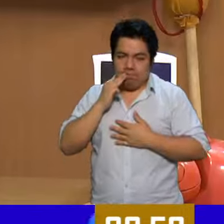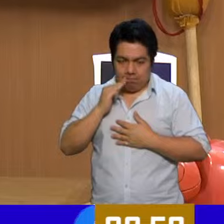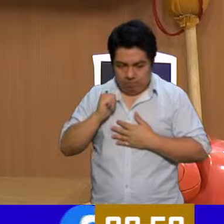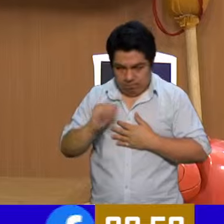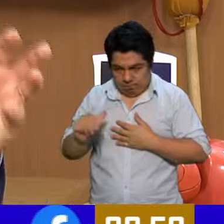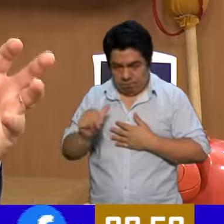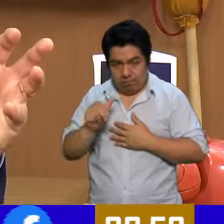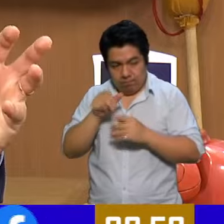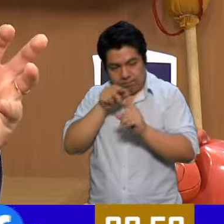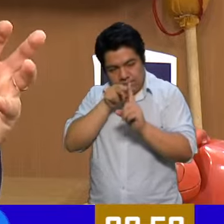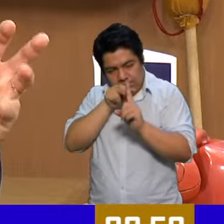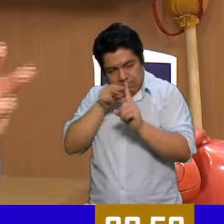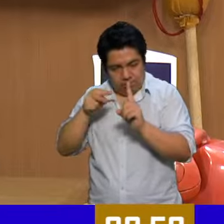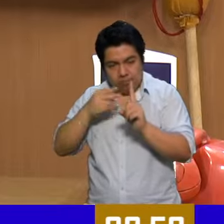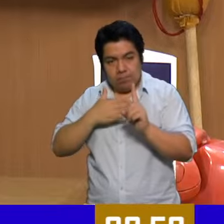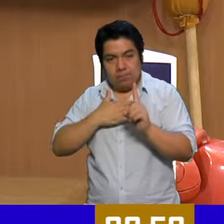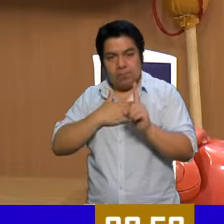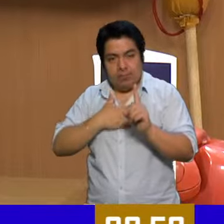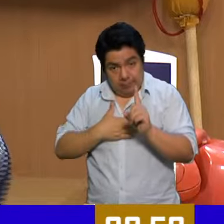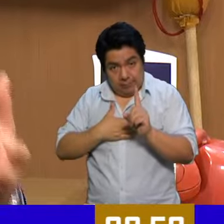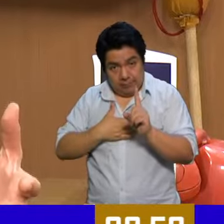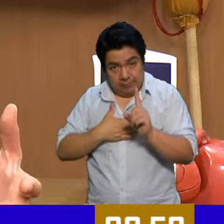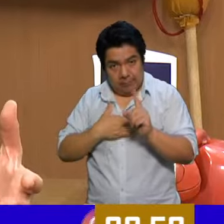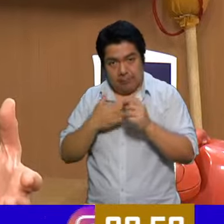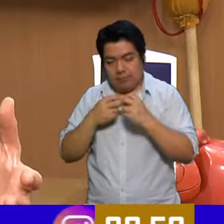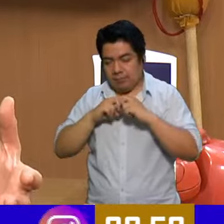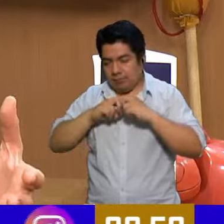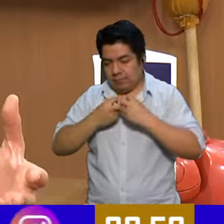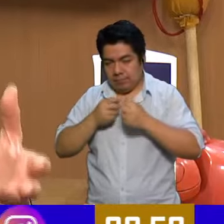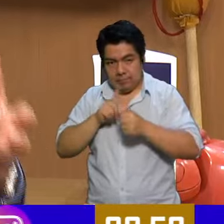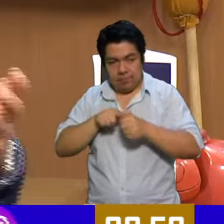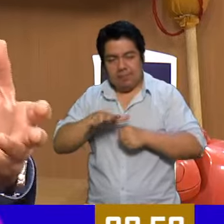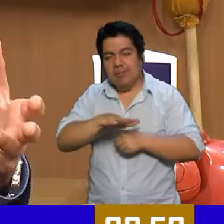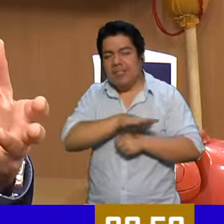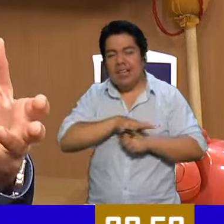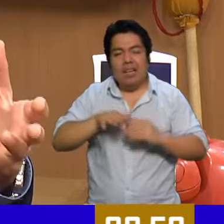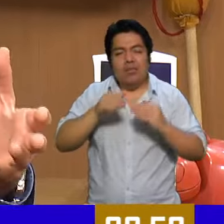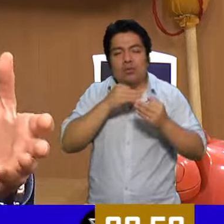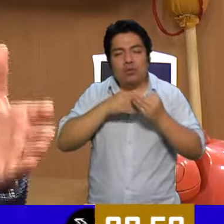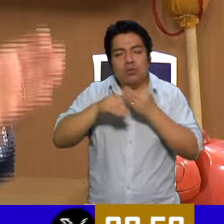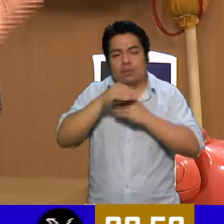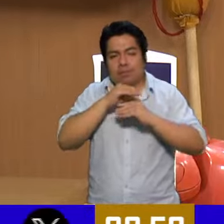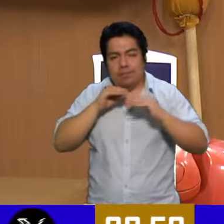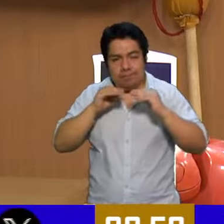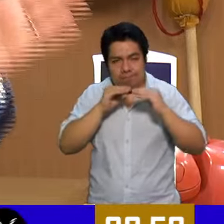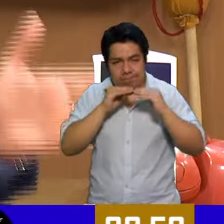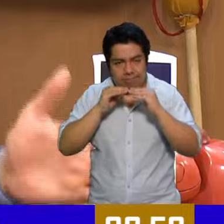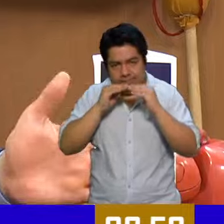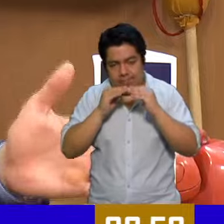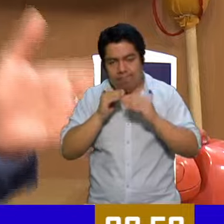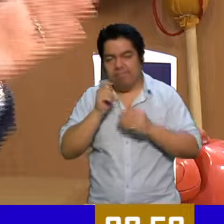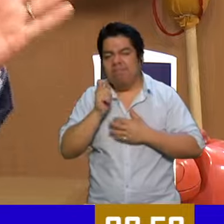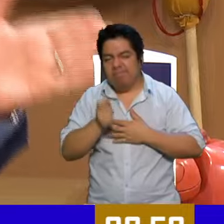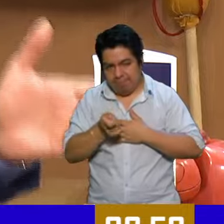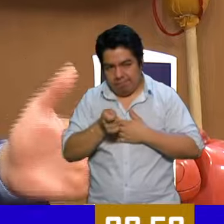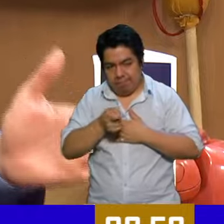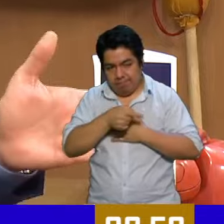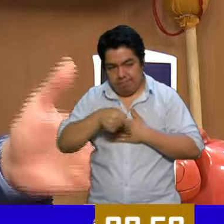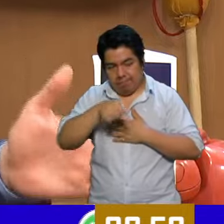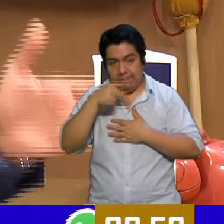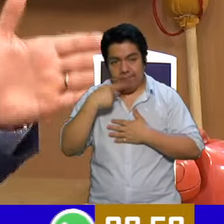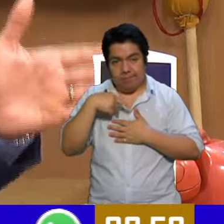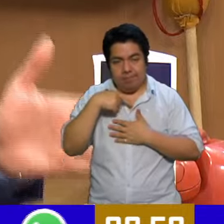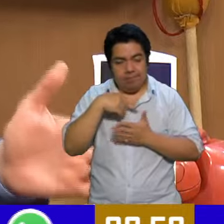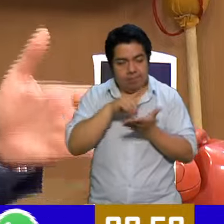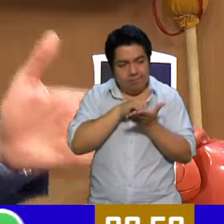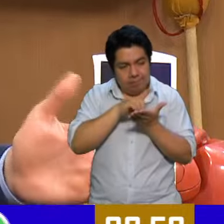Con perspectiva de justicias sociales, como hemos ahorita estado trabajando. ¿Y a qué me refiero con esto? Velar por los derechos de las personas